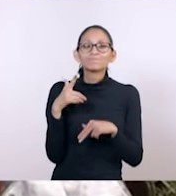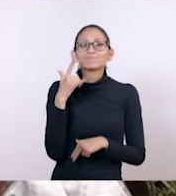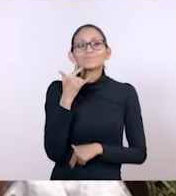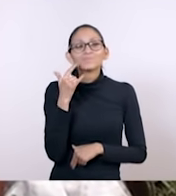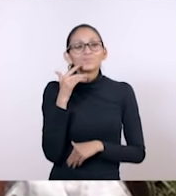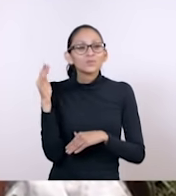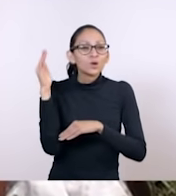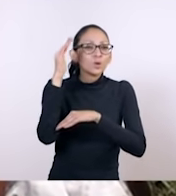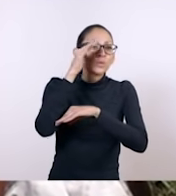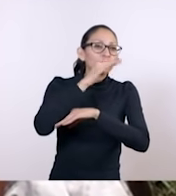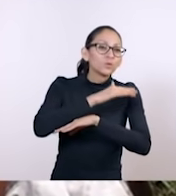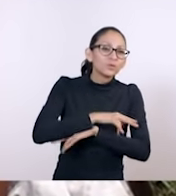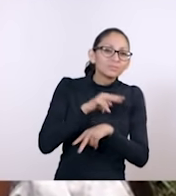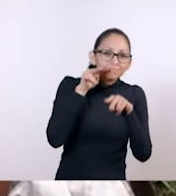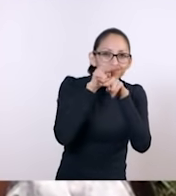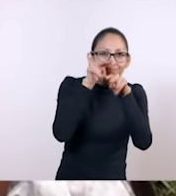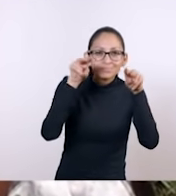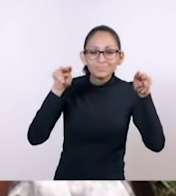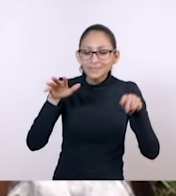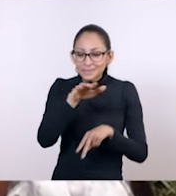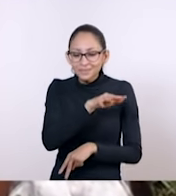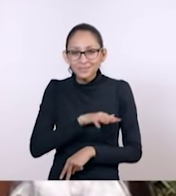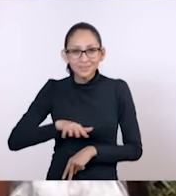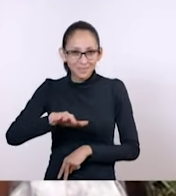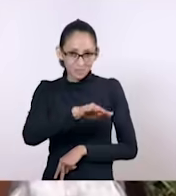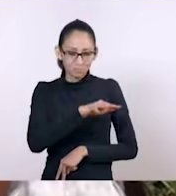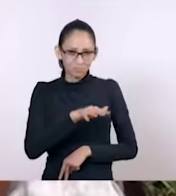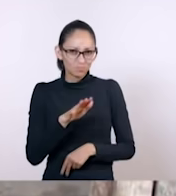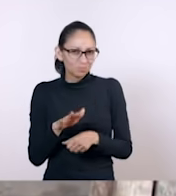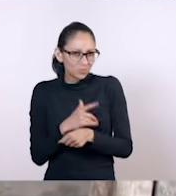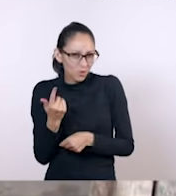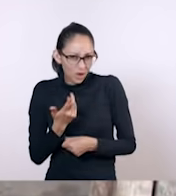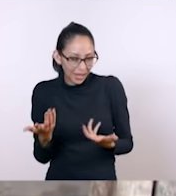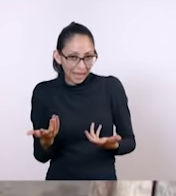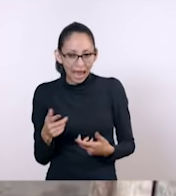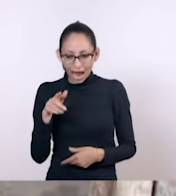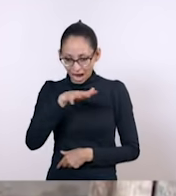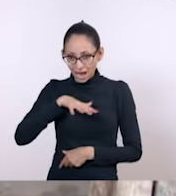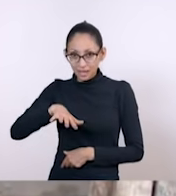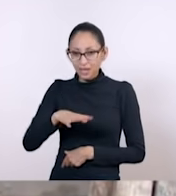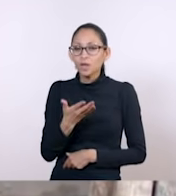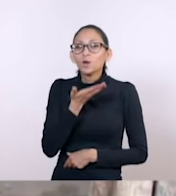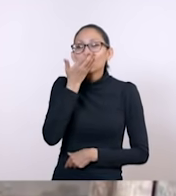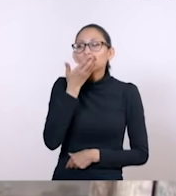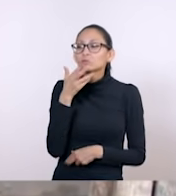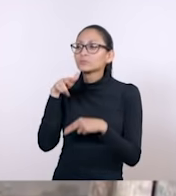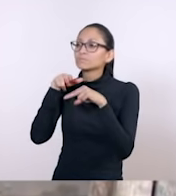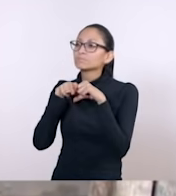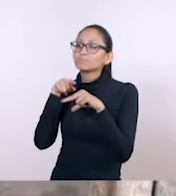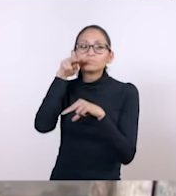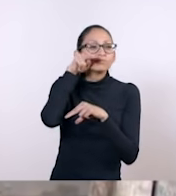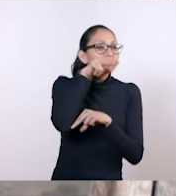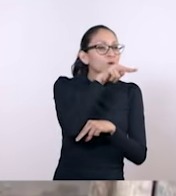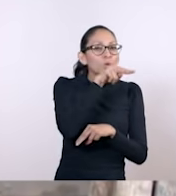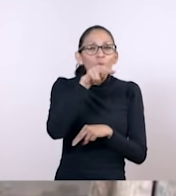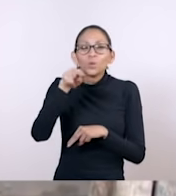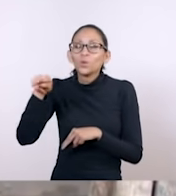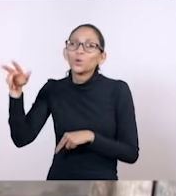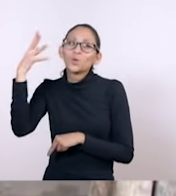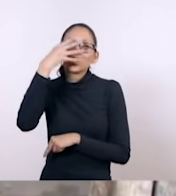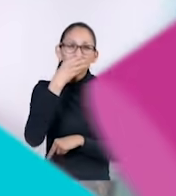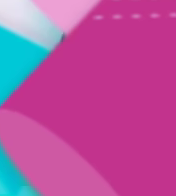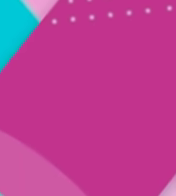a disfrutar de la tranquilidad de mi ambiente. Porque eso hace uno aquí cuando